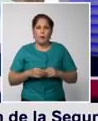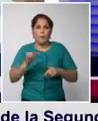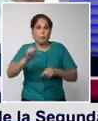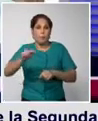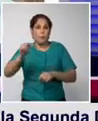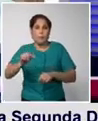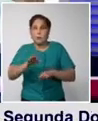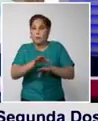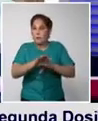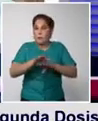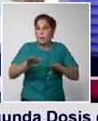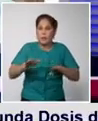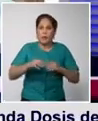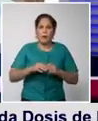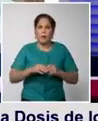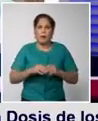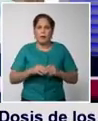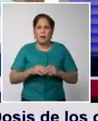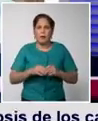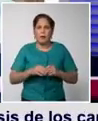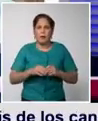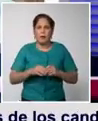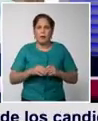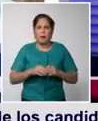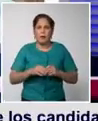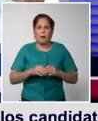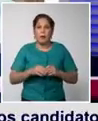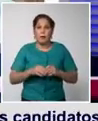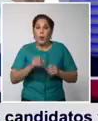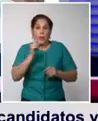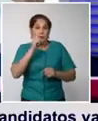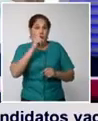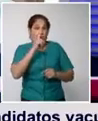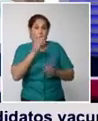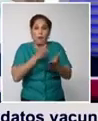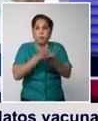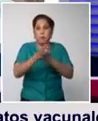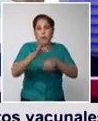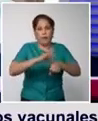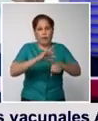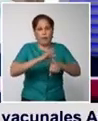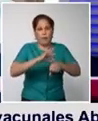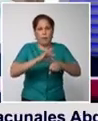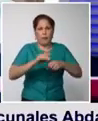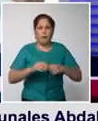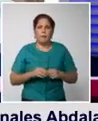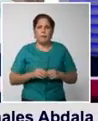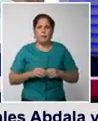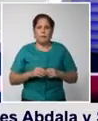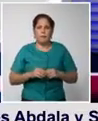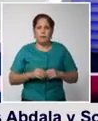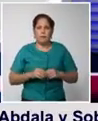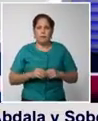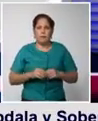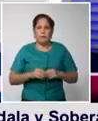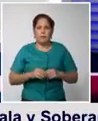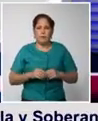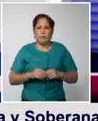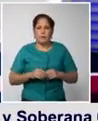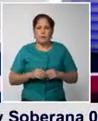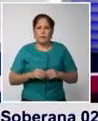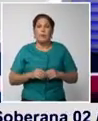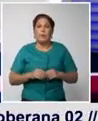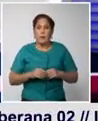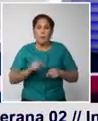ya hacía más de 6 meses que había transcurrido la enfermedad, así que habían sido dados de alta. Por el momento solo en